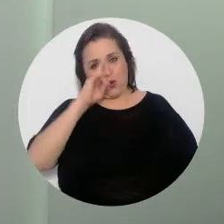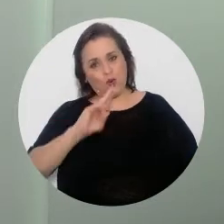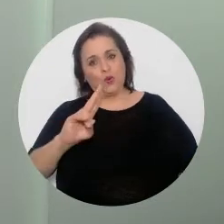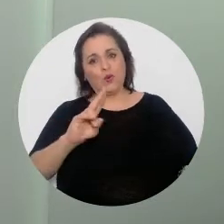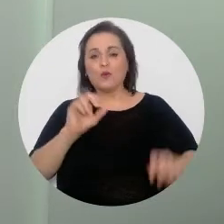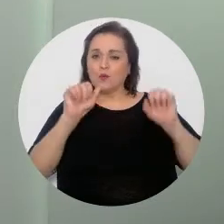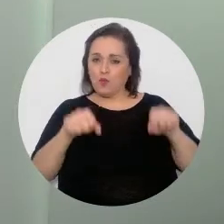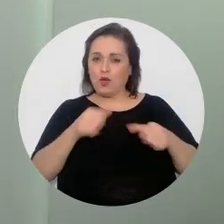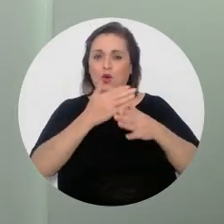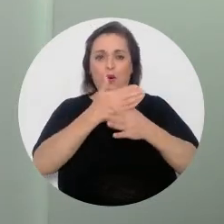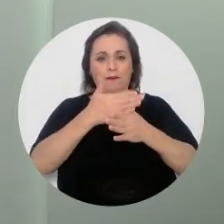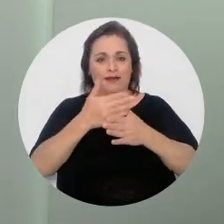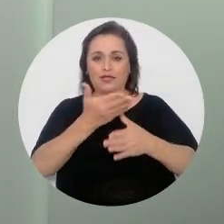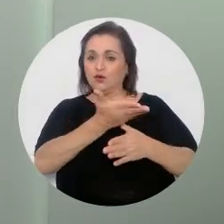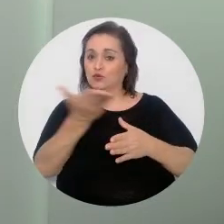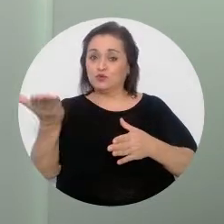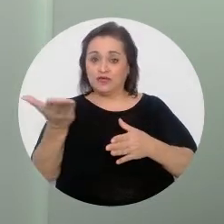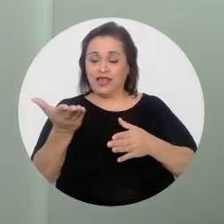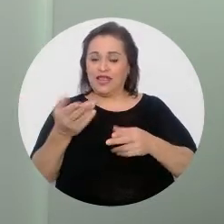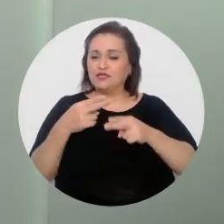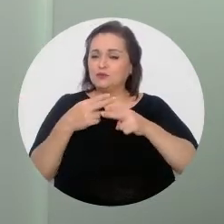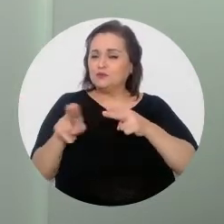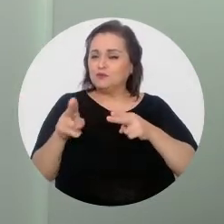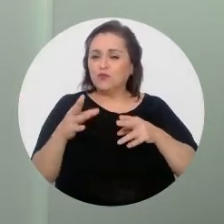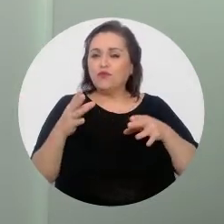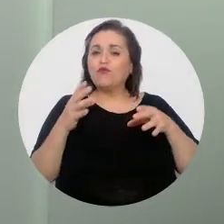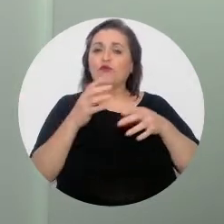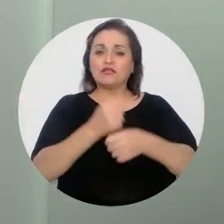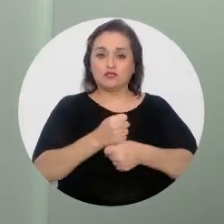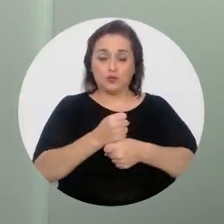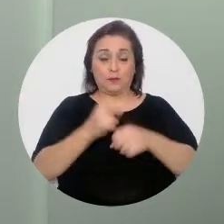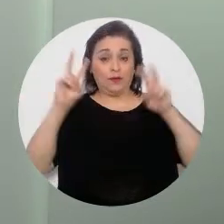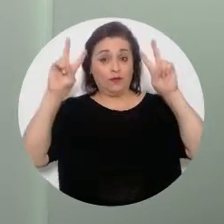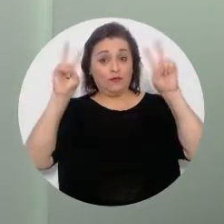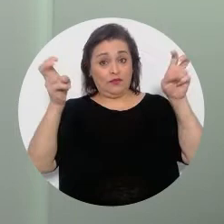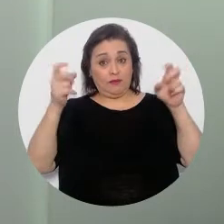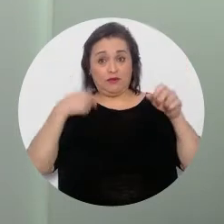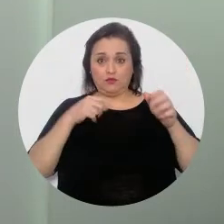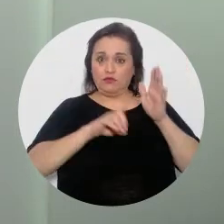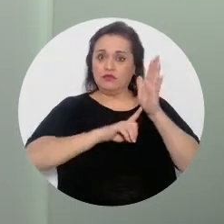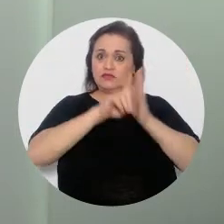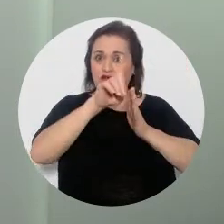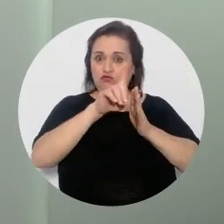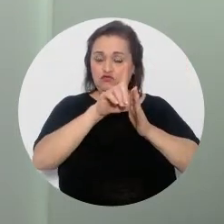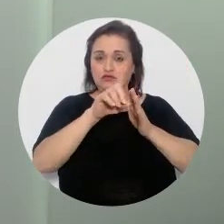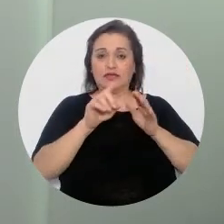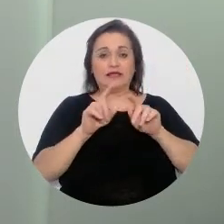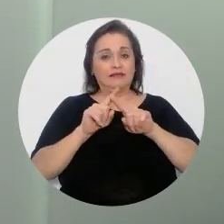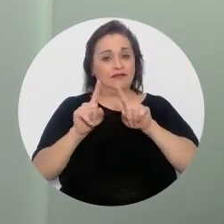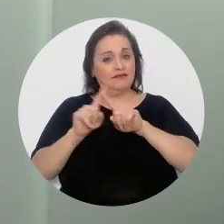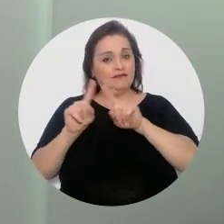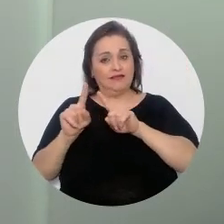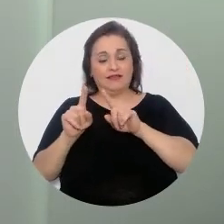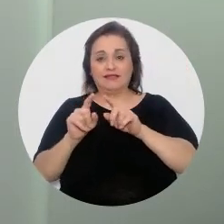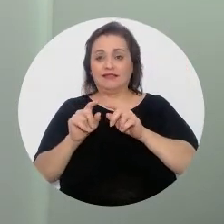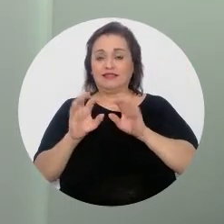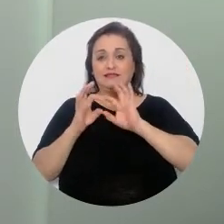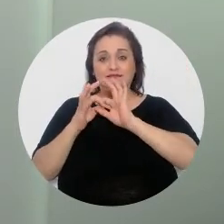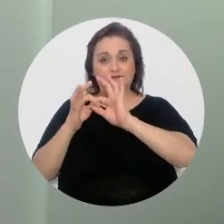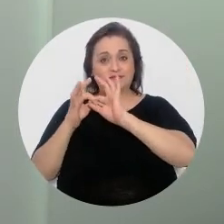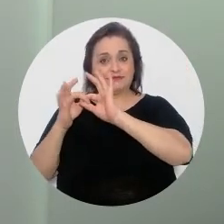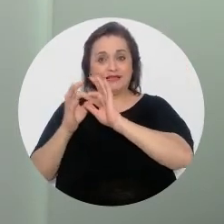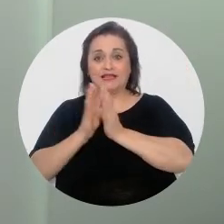Es un honor poder compartir con ustedes esta vez un poquito un resumen de un tema que desarrollé en la serie de libros para